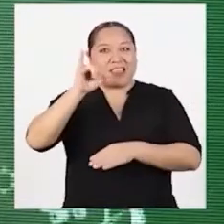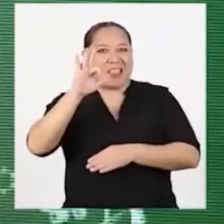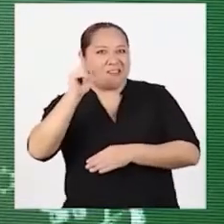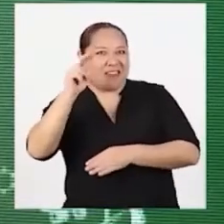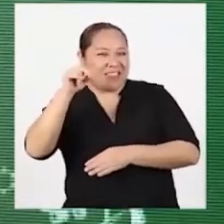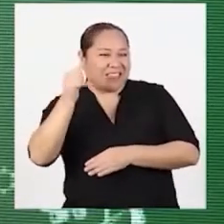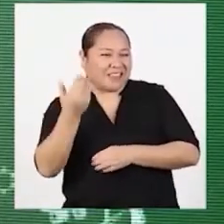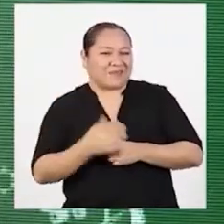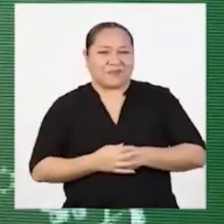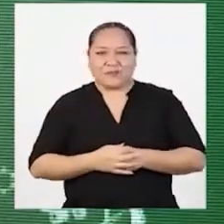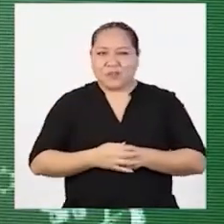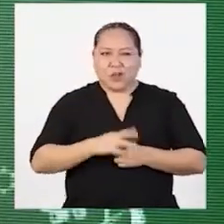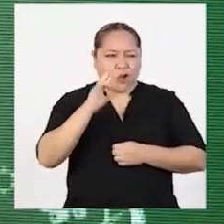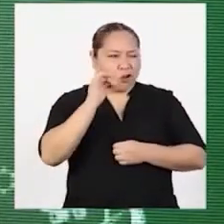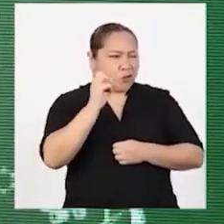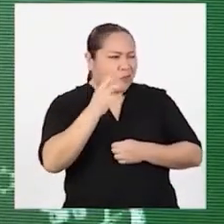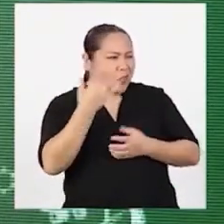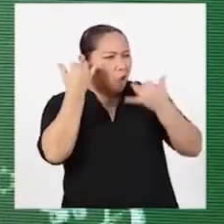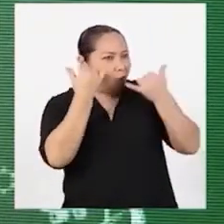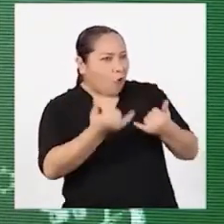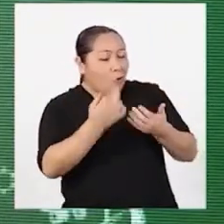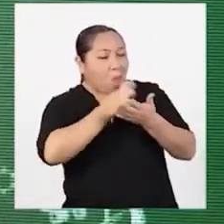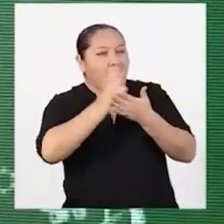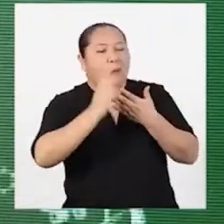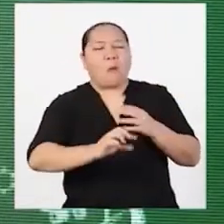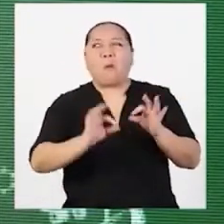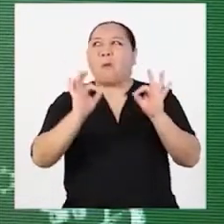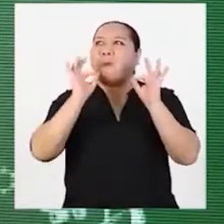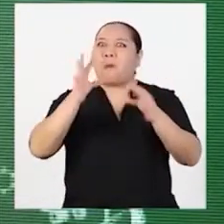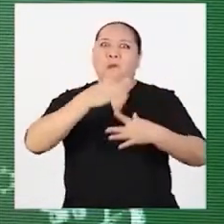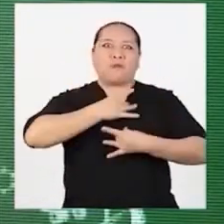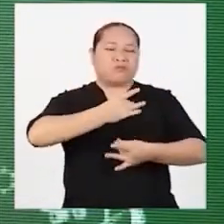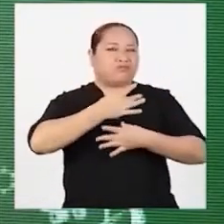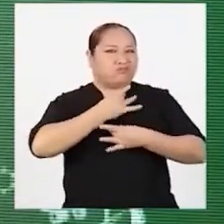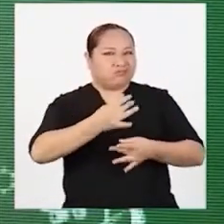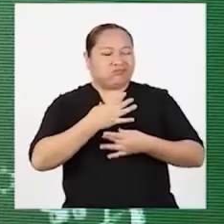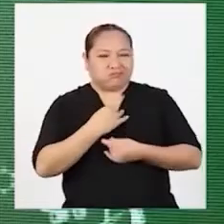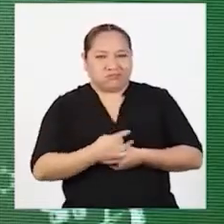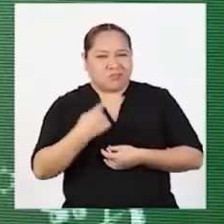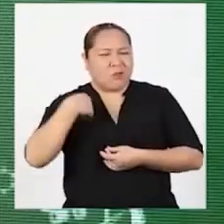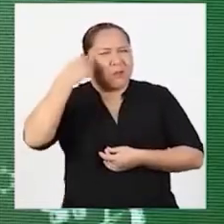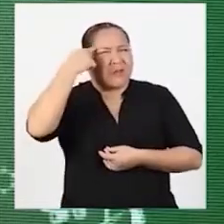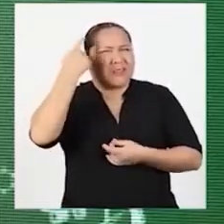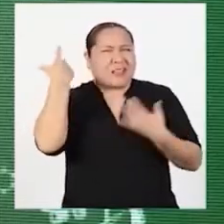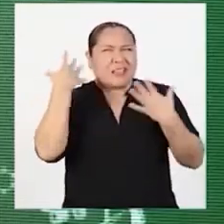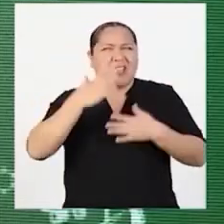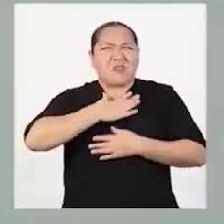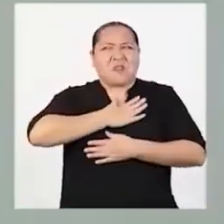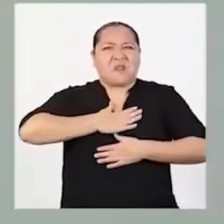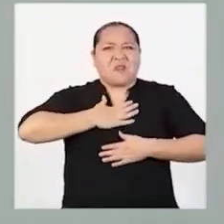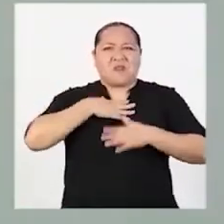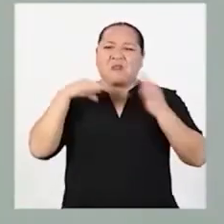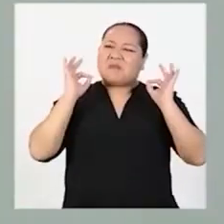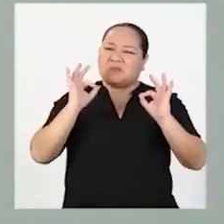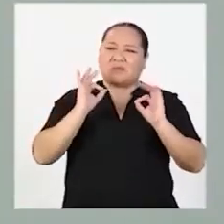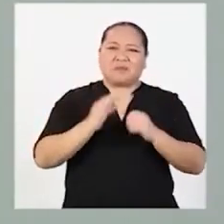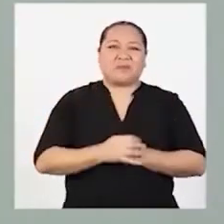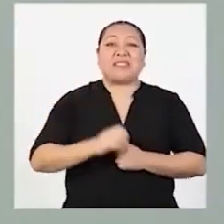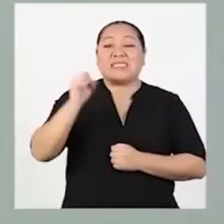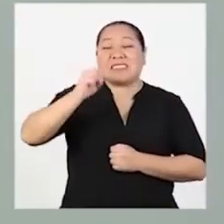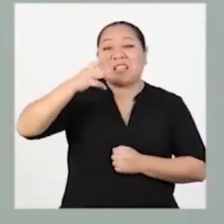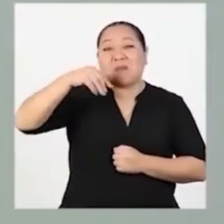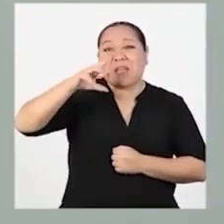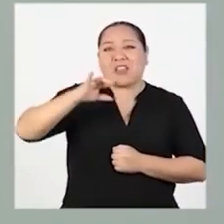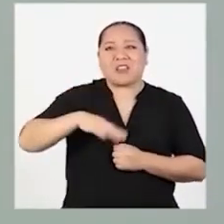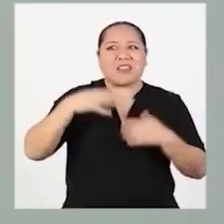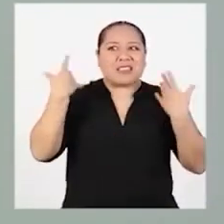Claridad. Romina, el programa de hoy ha sido muy interesante. Creo que nos podemos dar por satisfechos. Así es, Mario.